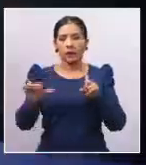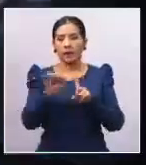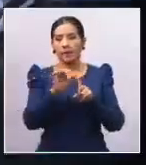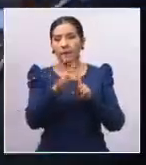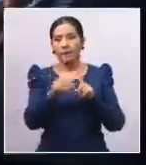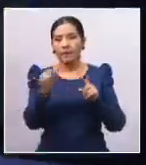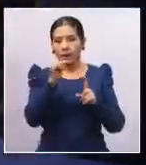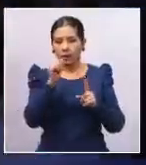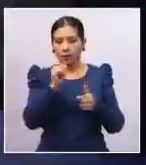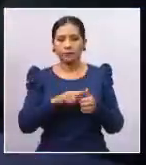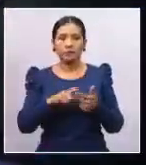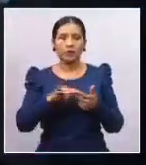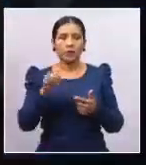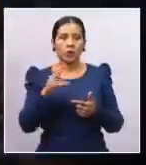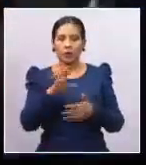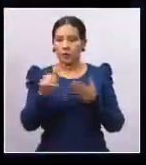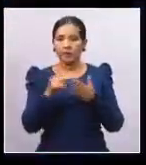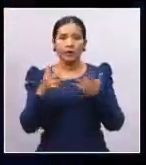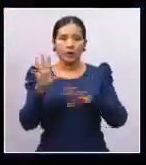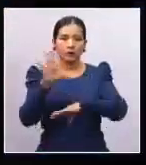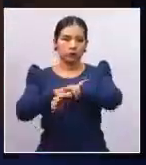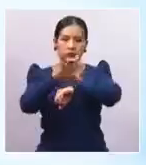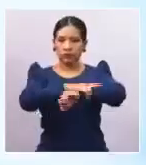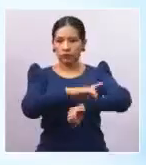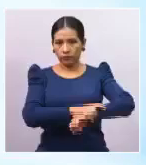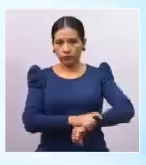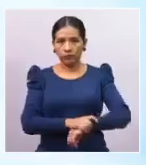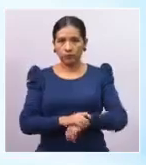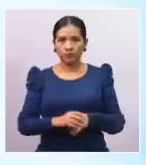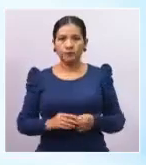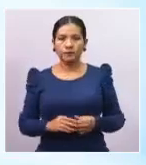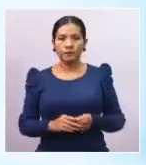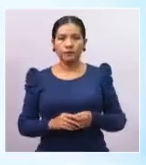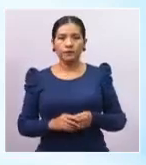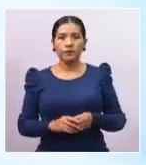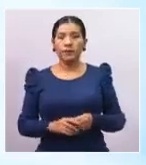Juan Santos Cruz, fueron aprehendidas. Sectores campesinos.